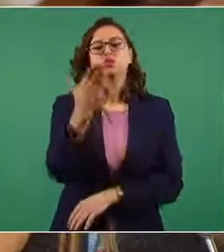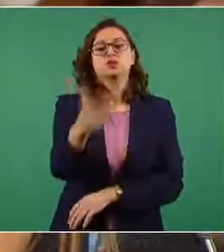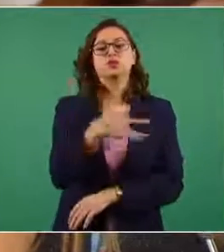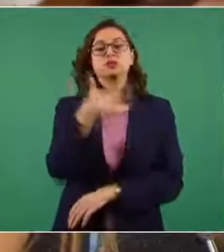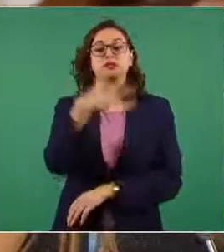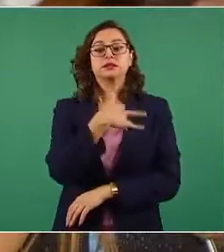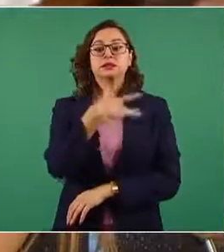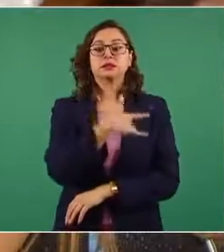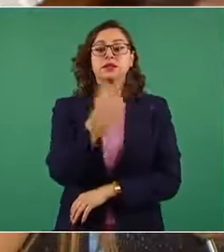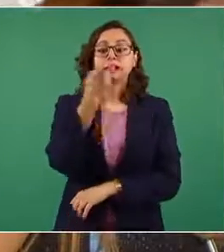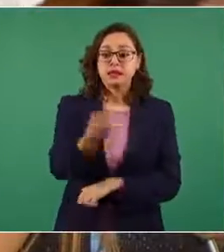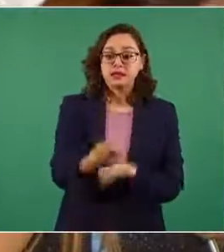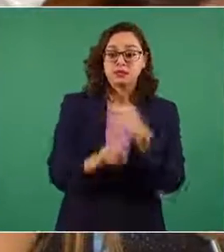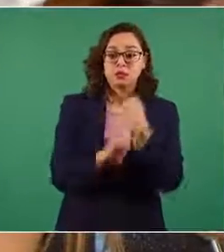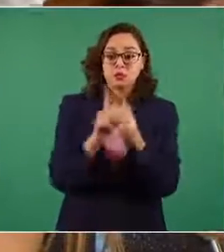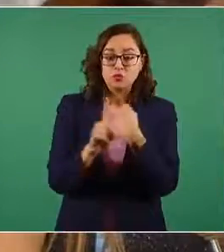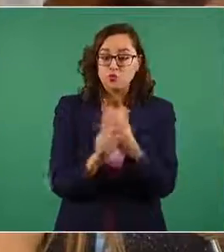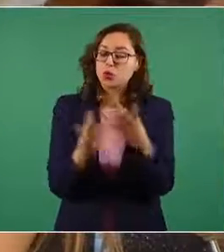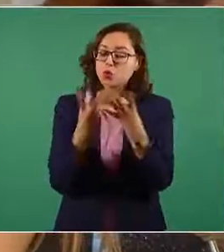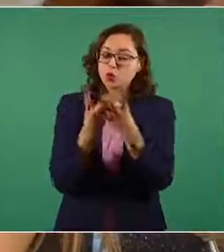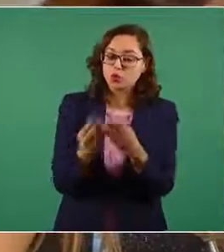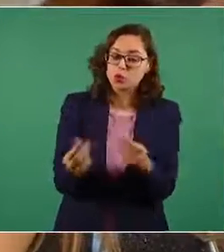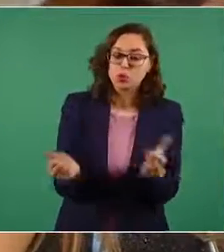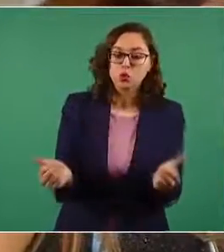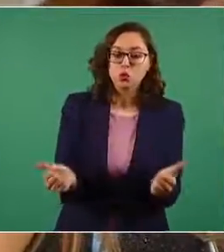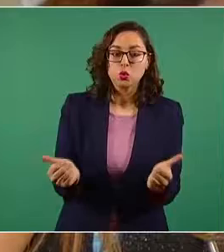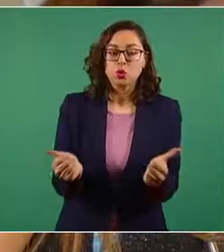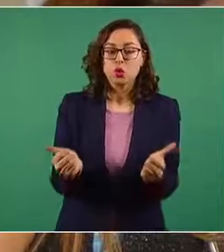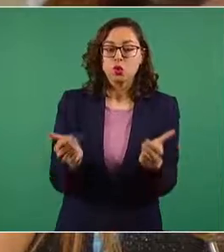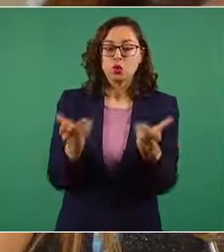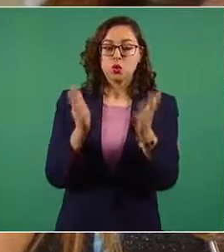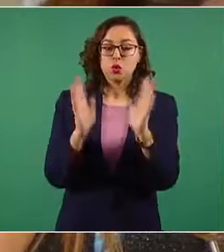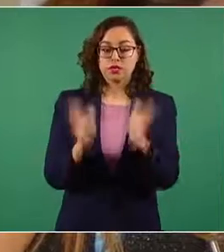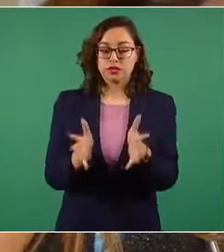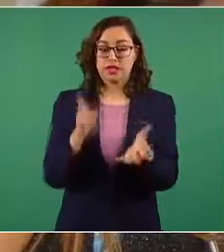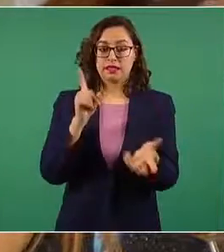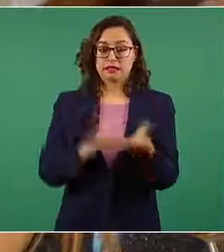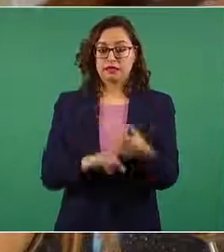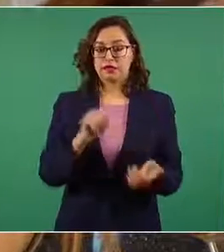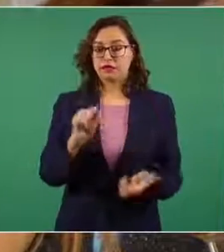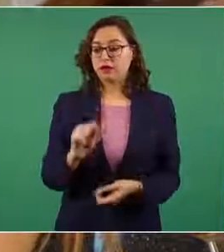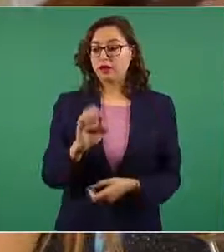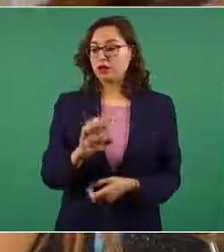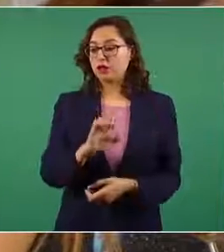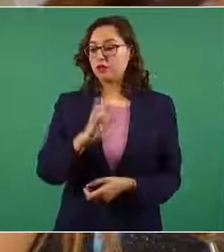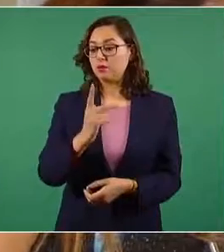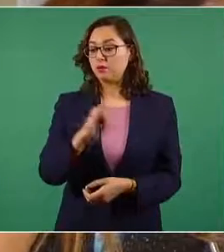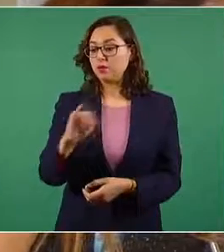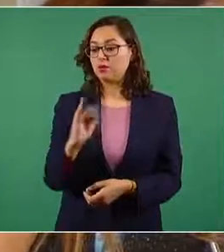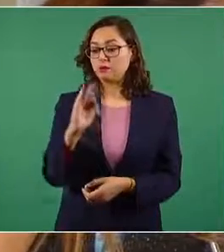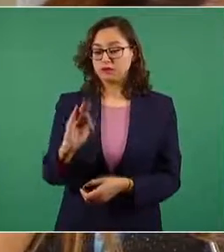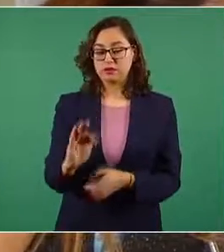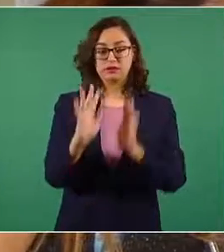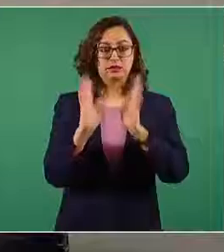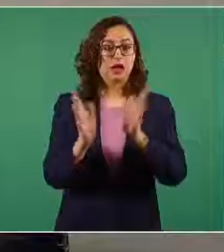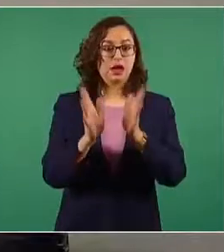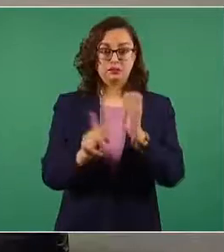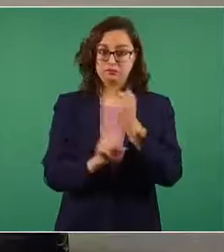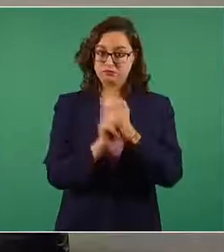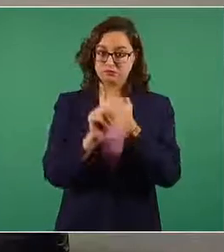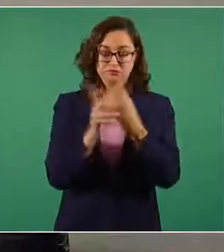esta solución o con esta vía que encontraron en el tribunal queda zanjada la problemática en el Tribunal